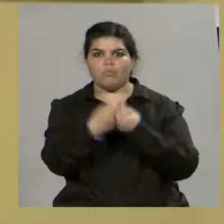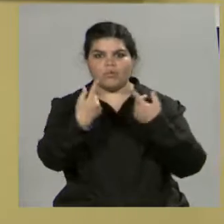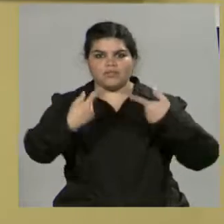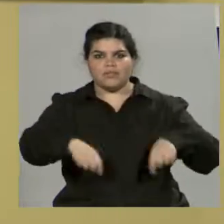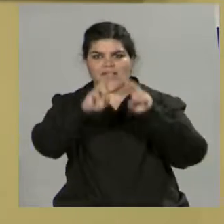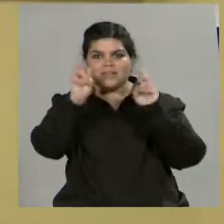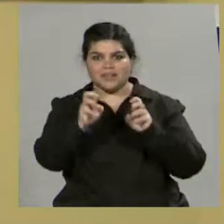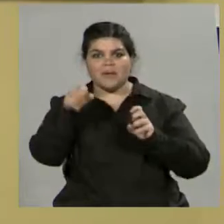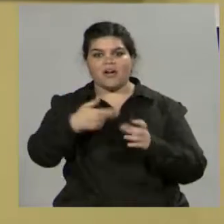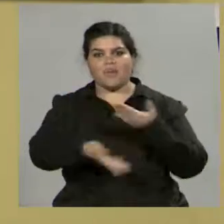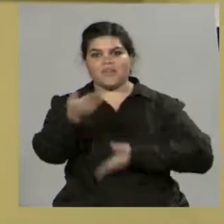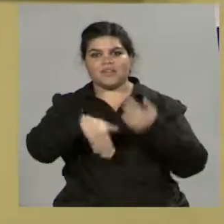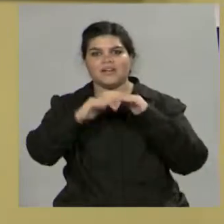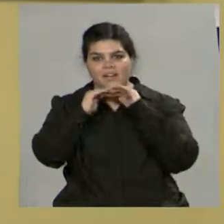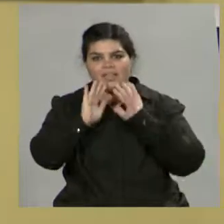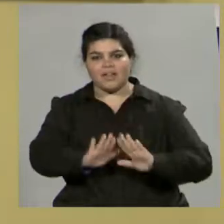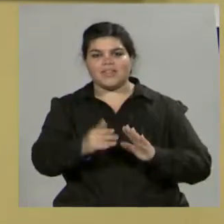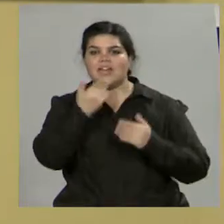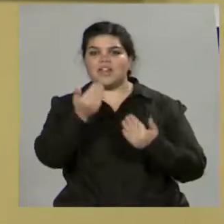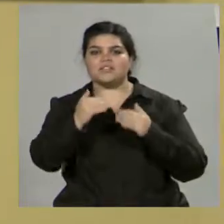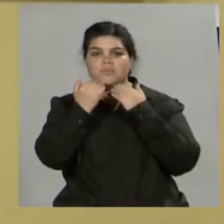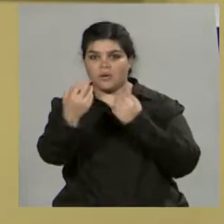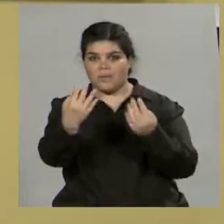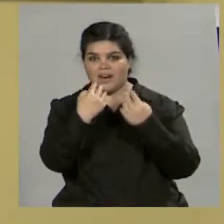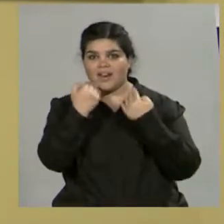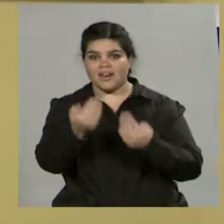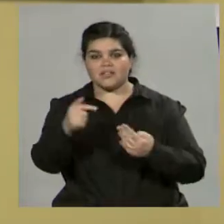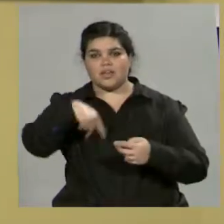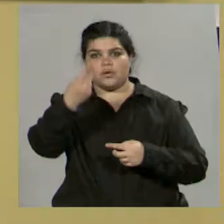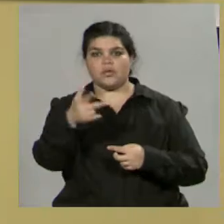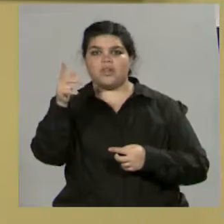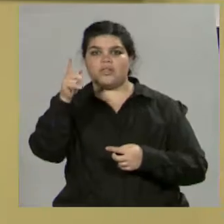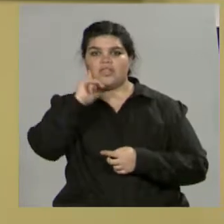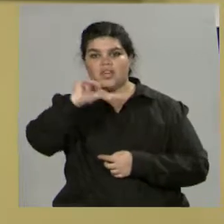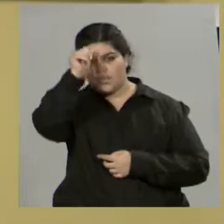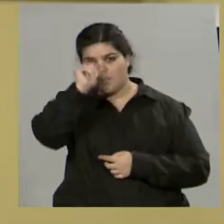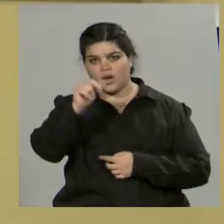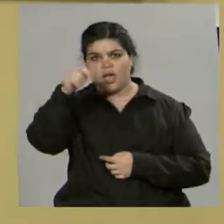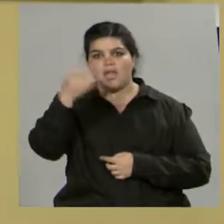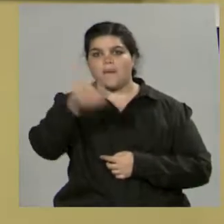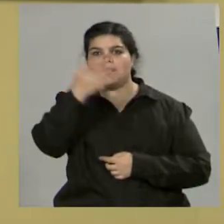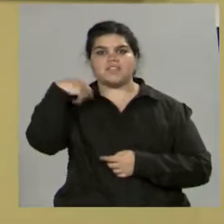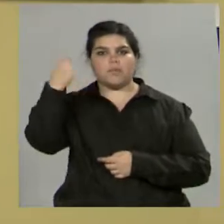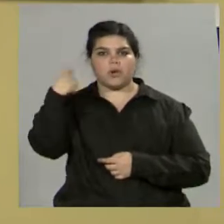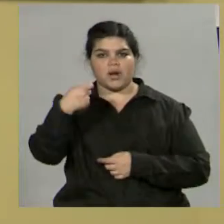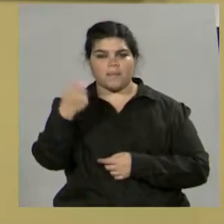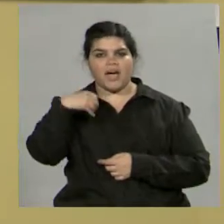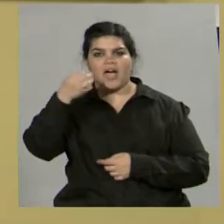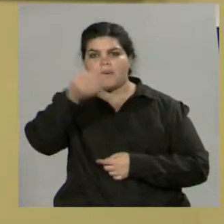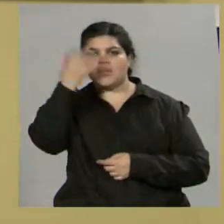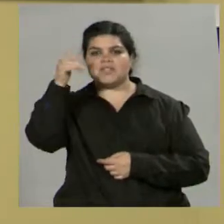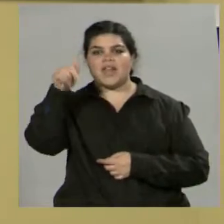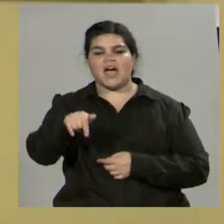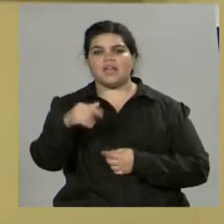en Señalú, quédate con nosotros. Muchas gracias por acompañarnos. Nos encontramos entonces el domingo en una edición y transmisión especial